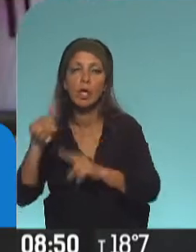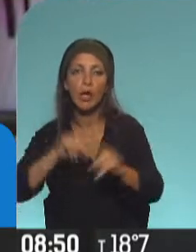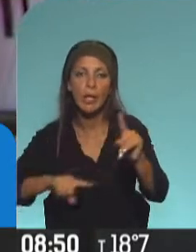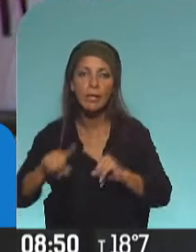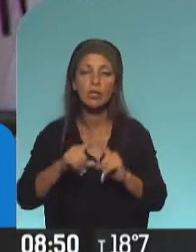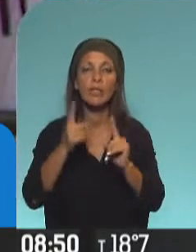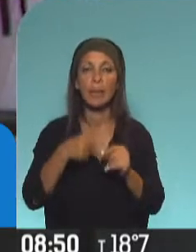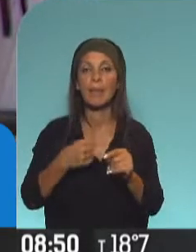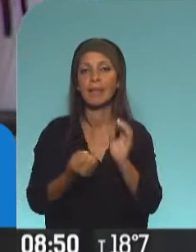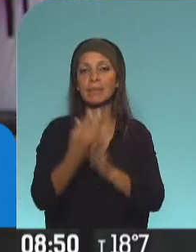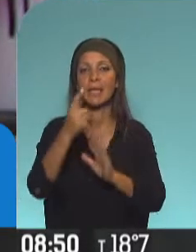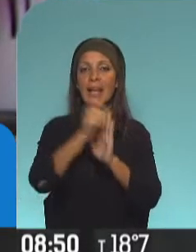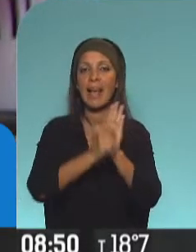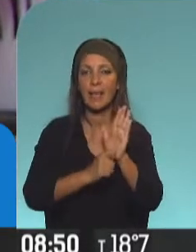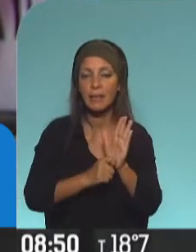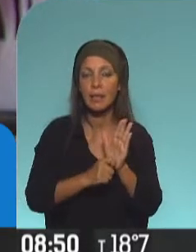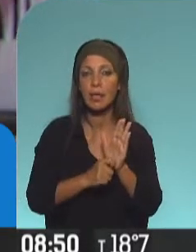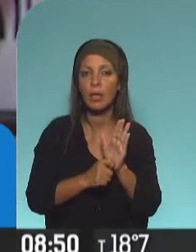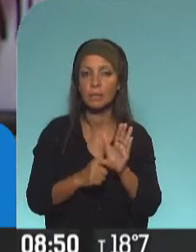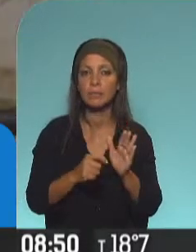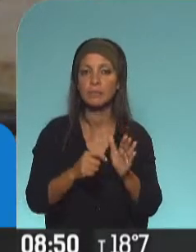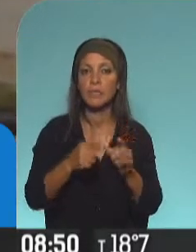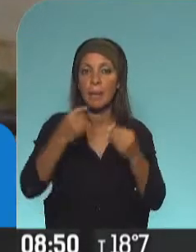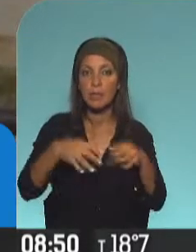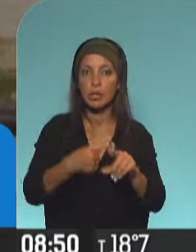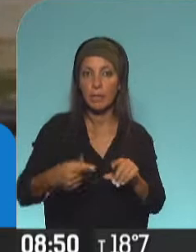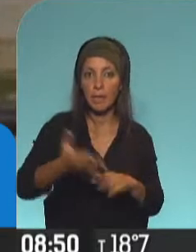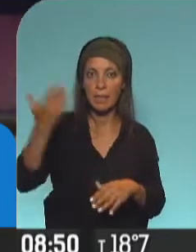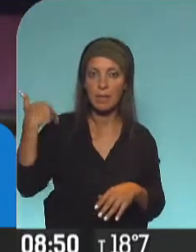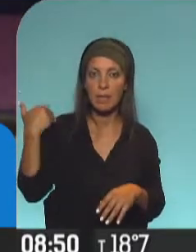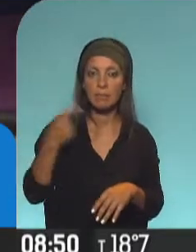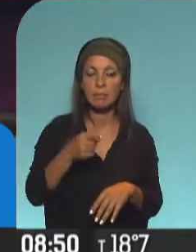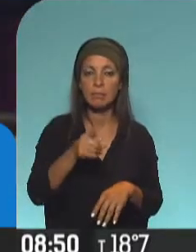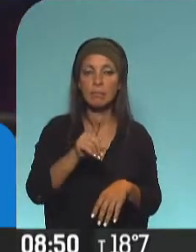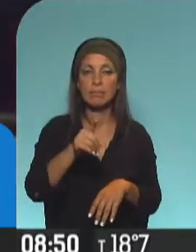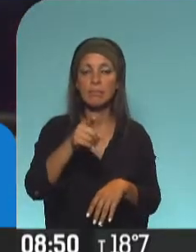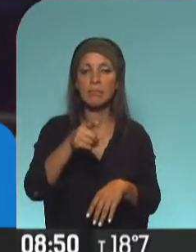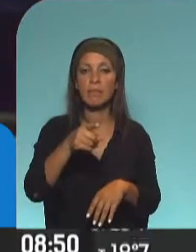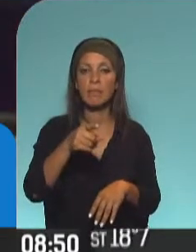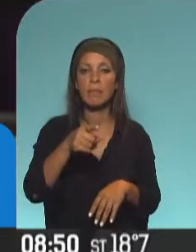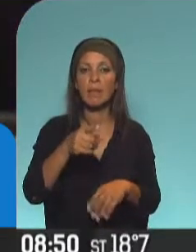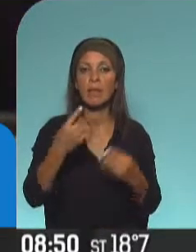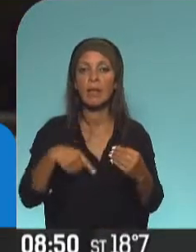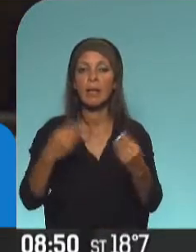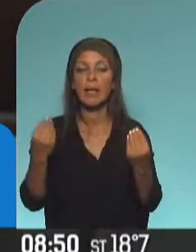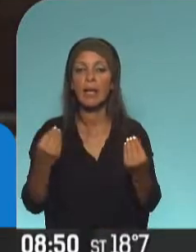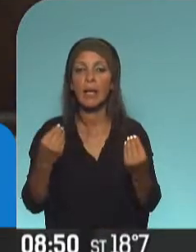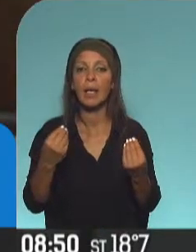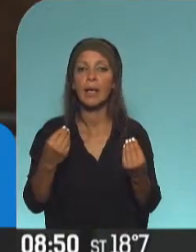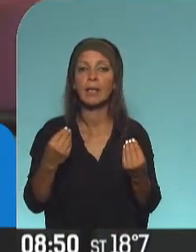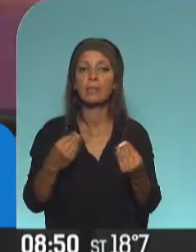un registro que se puso en marcha la semana pasada, que implica la posibilidad de que